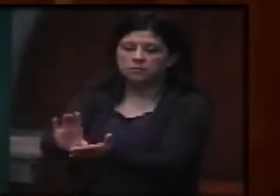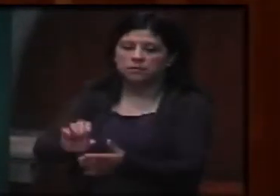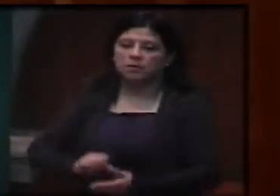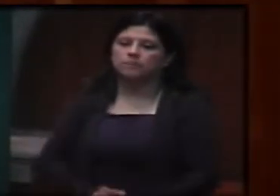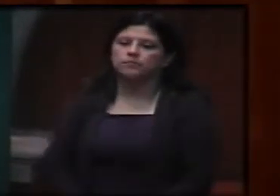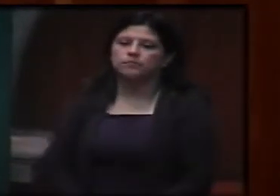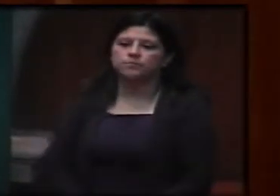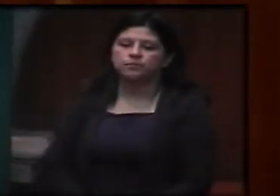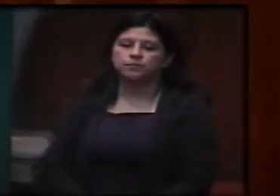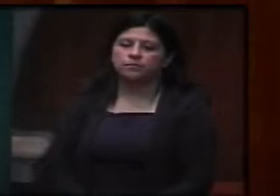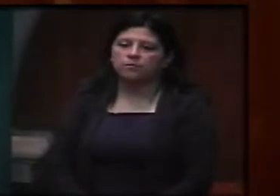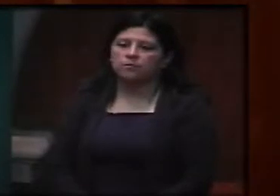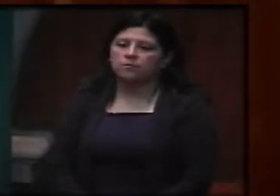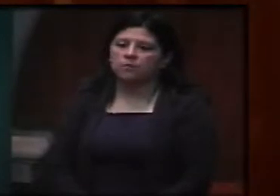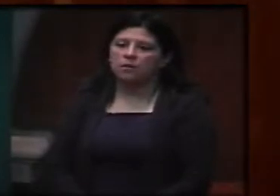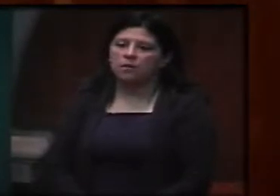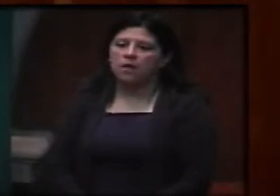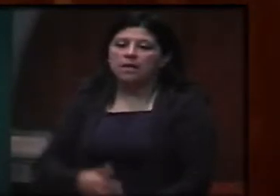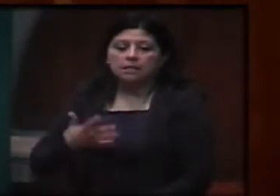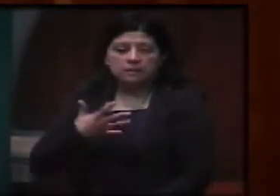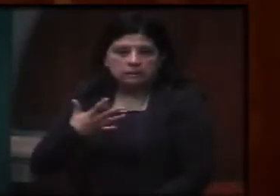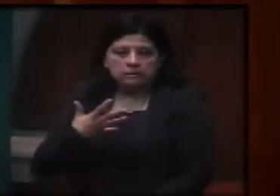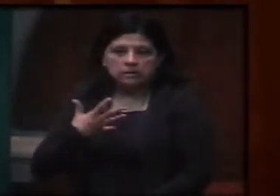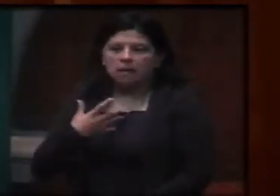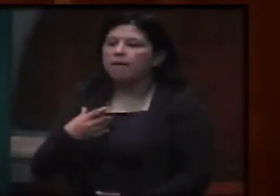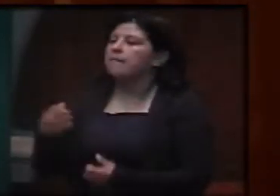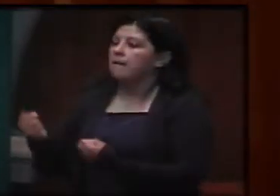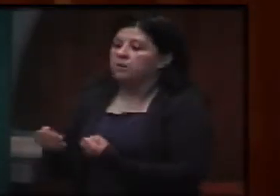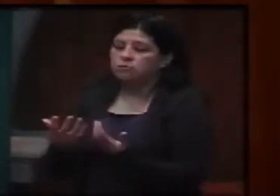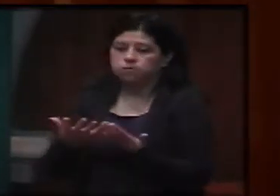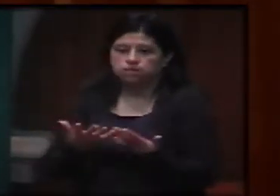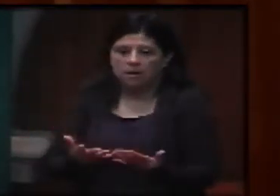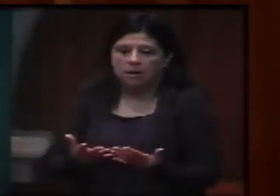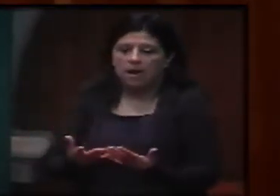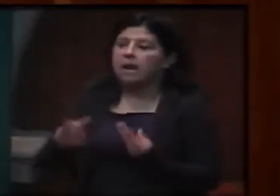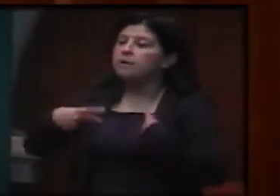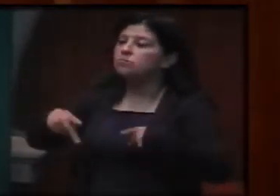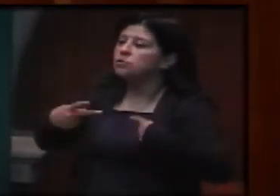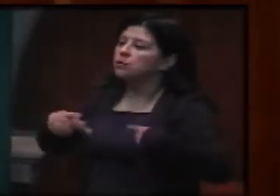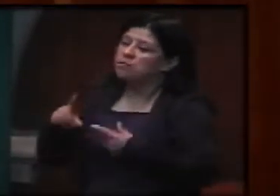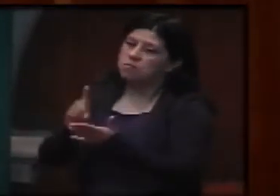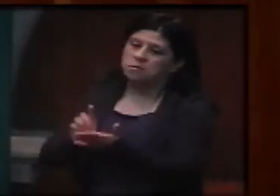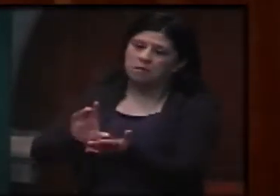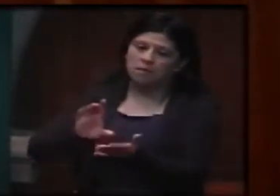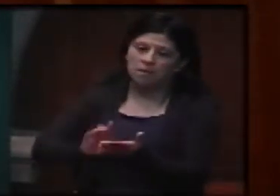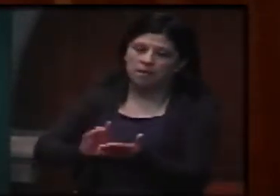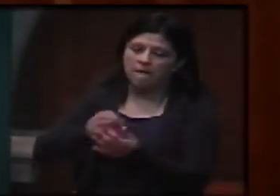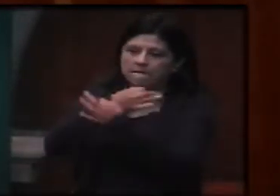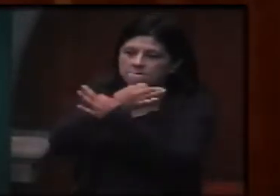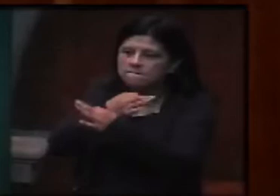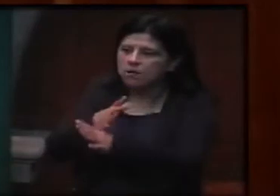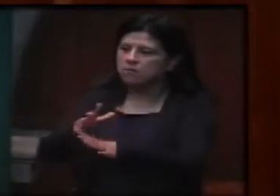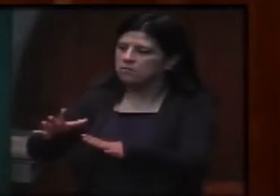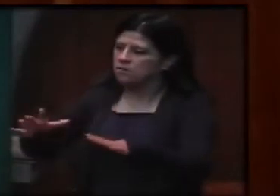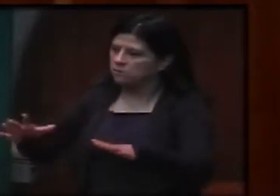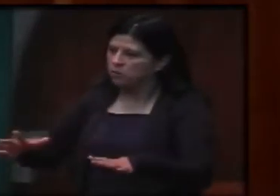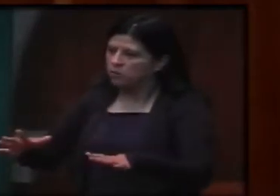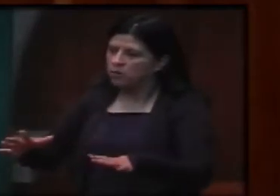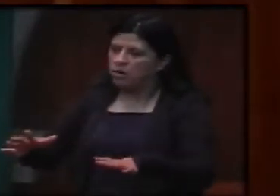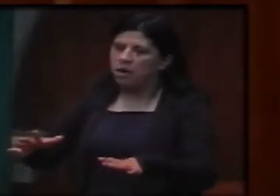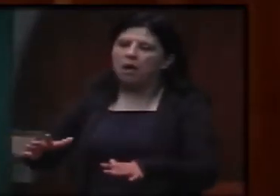De tal manera que se debe de facilitar a las personas con discapacidad información dirigida al público en